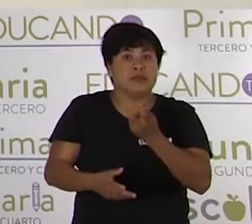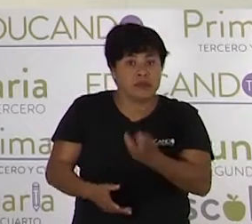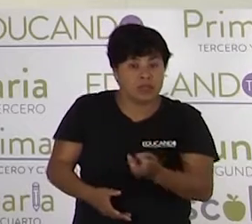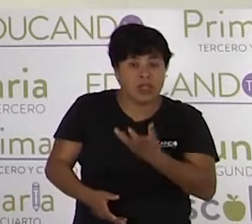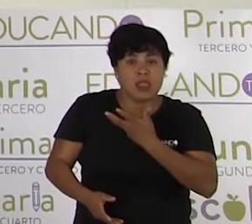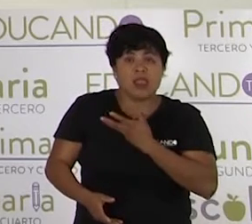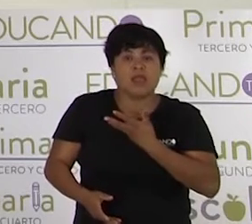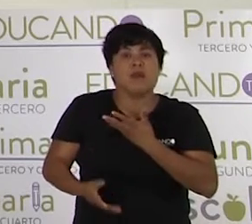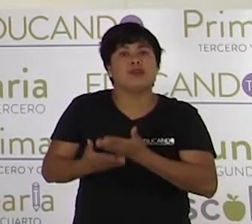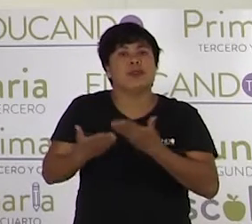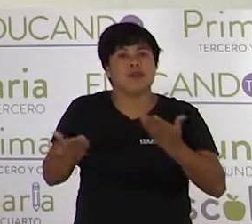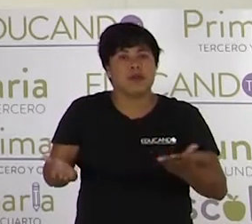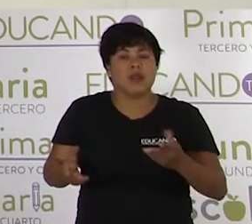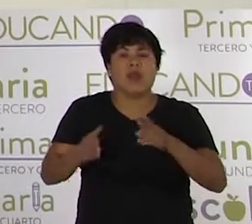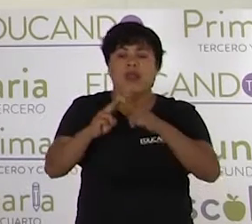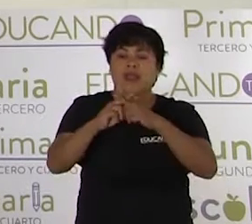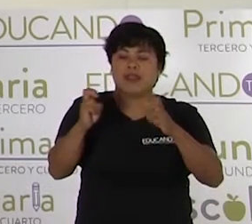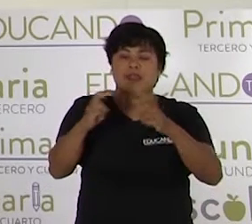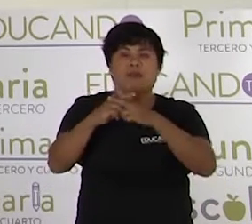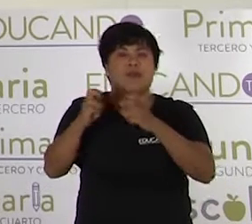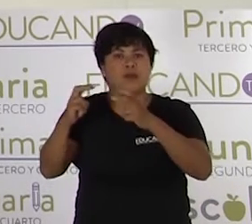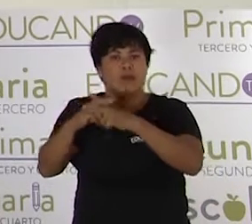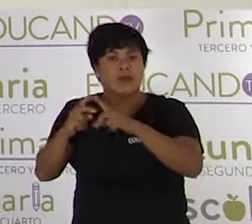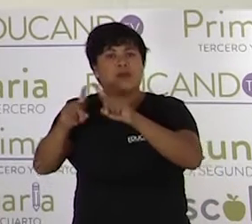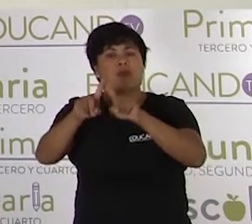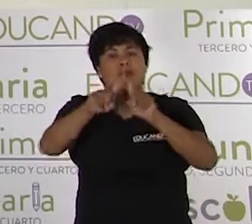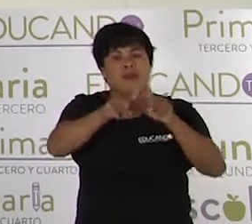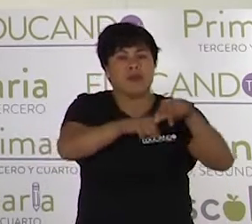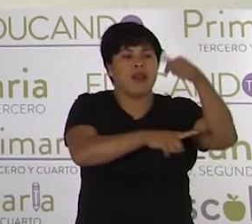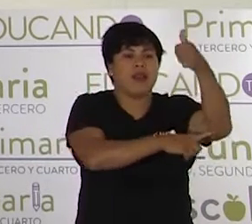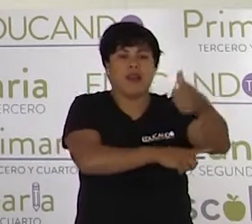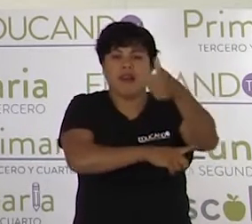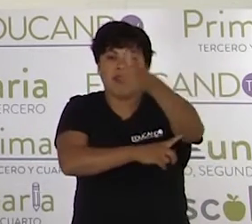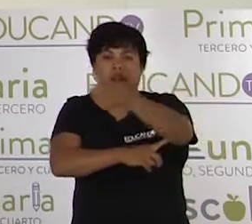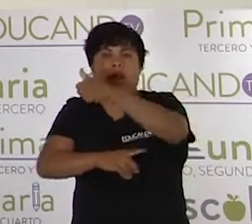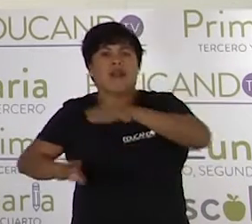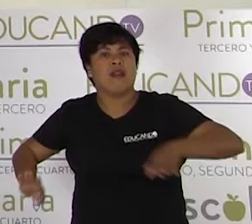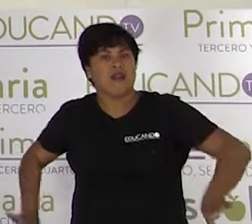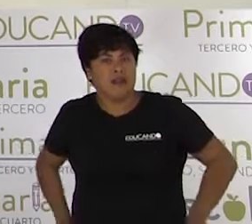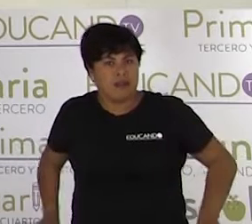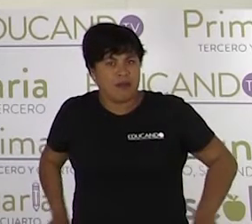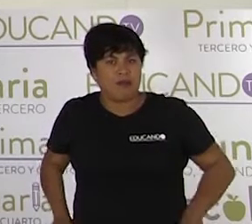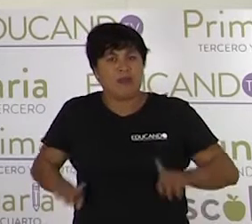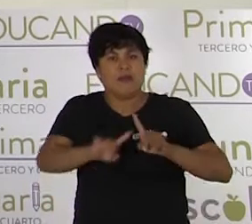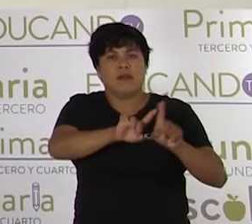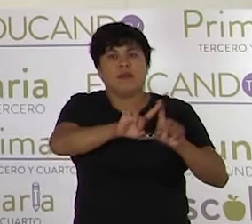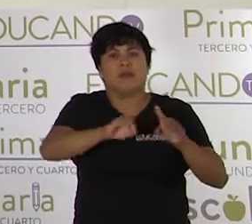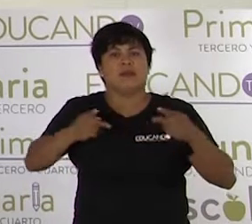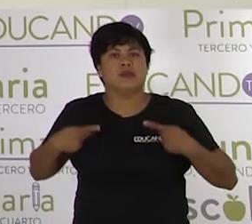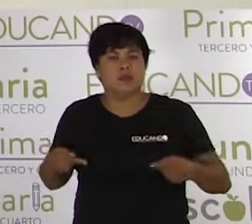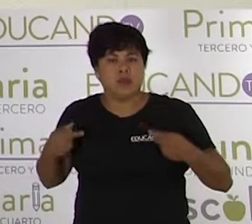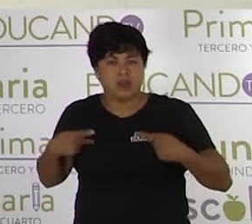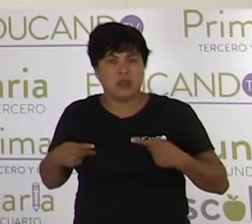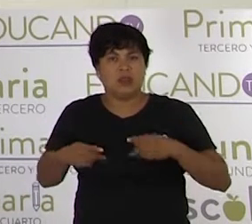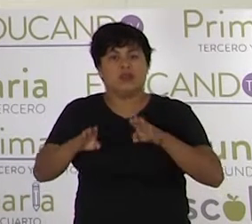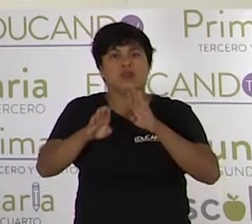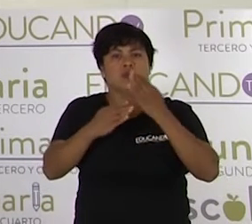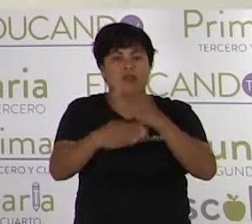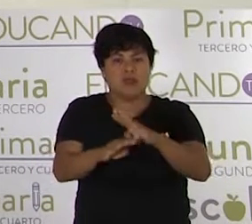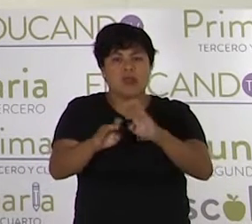Tenemos ahora algunos adjetivos calificativos de cada uno de los personajes de la